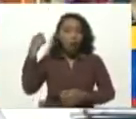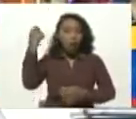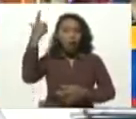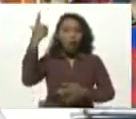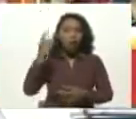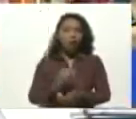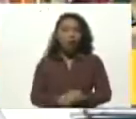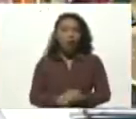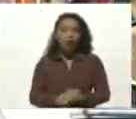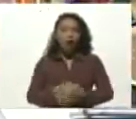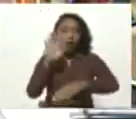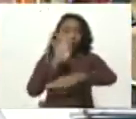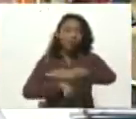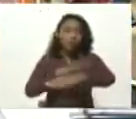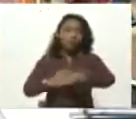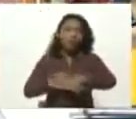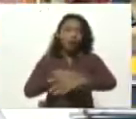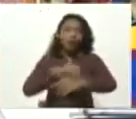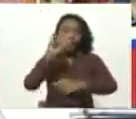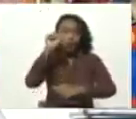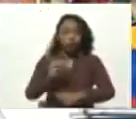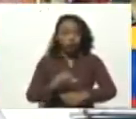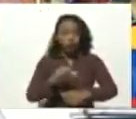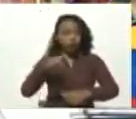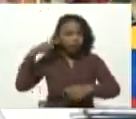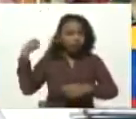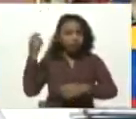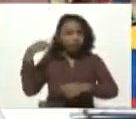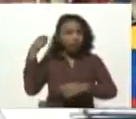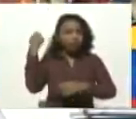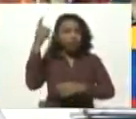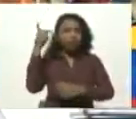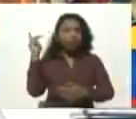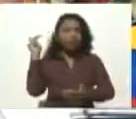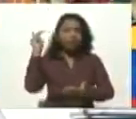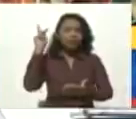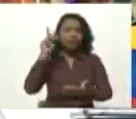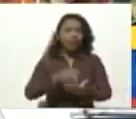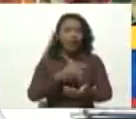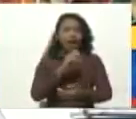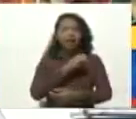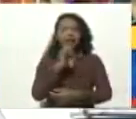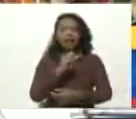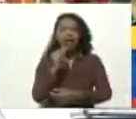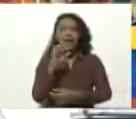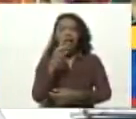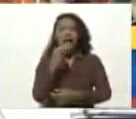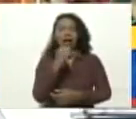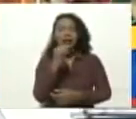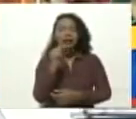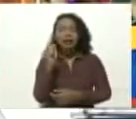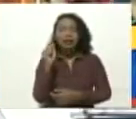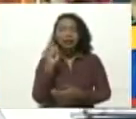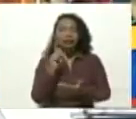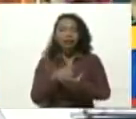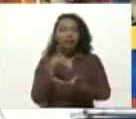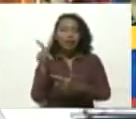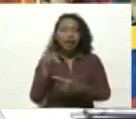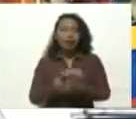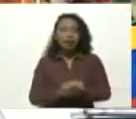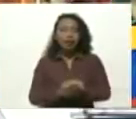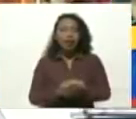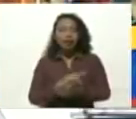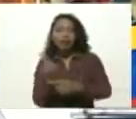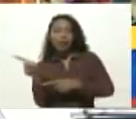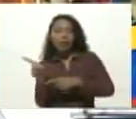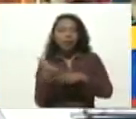Agarramos de Barcelona rumbo al sur. Llegamos a Sarasa y de Sarasa agarramos para allá. Y de para allá y de